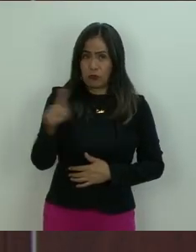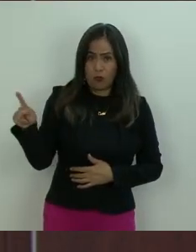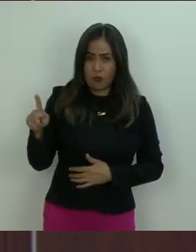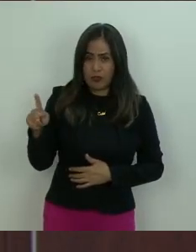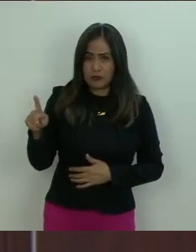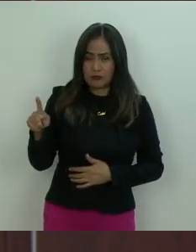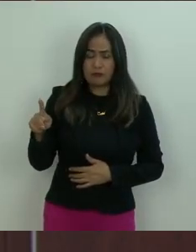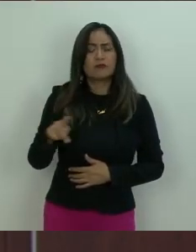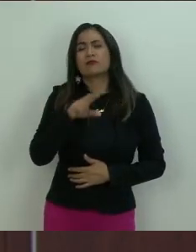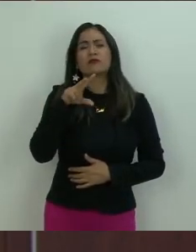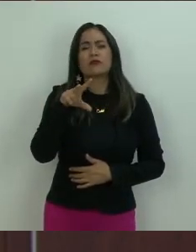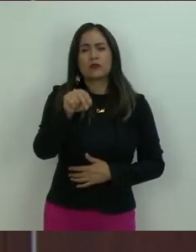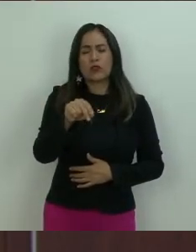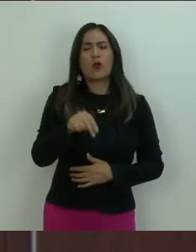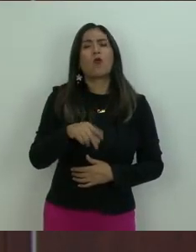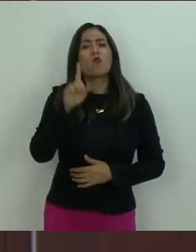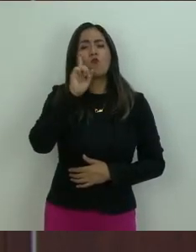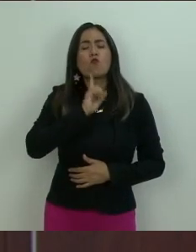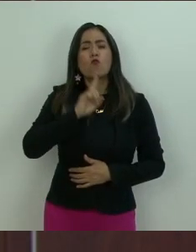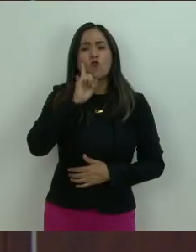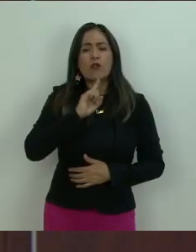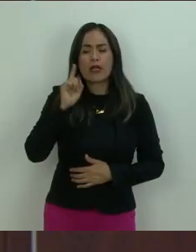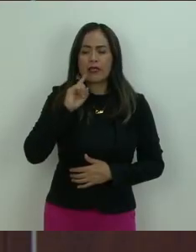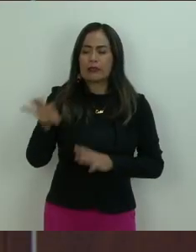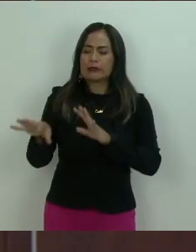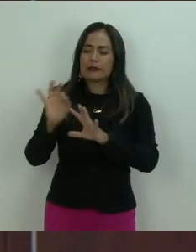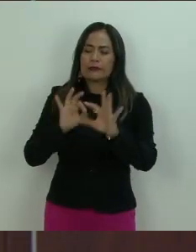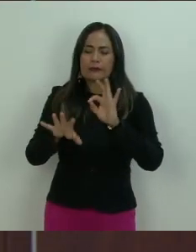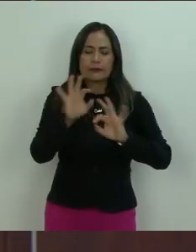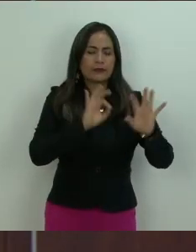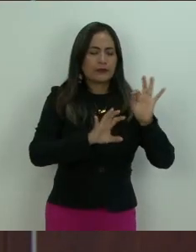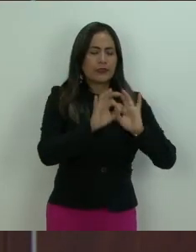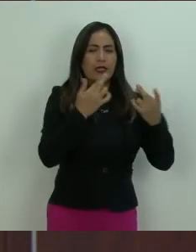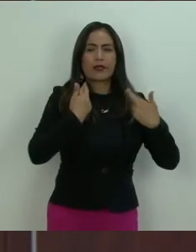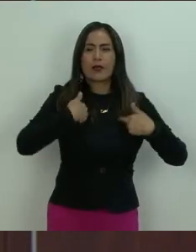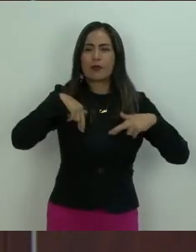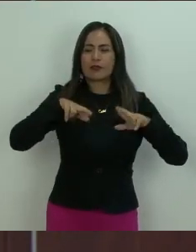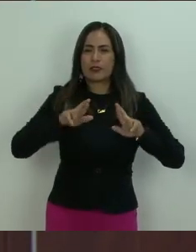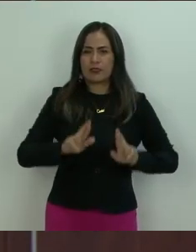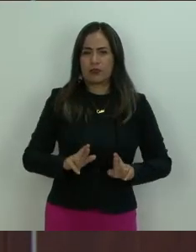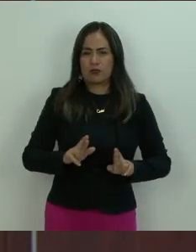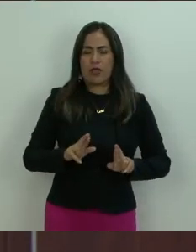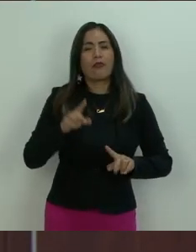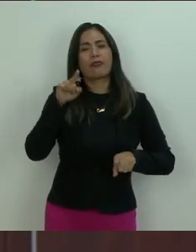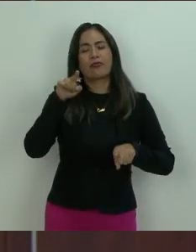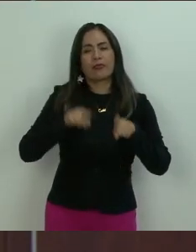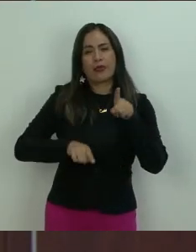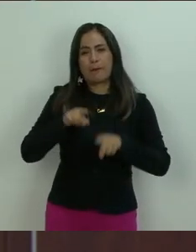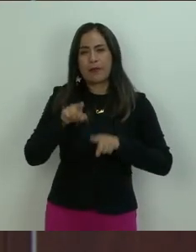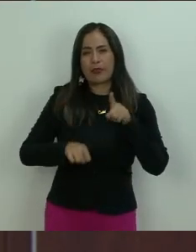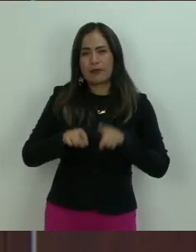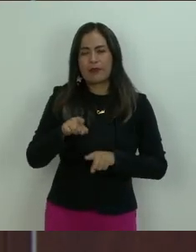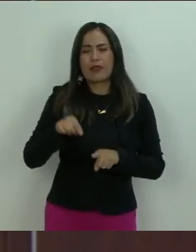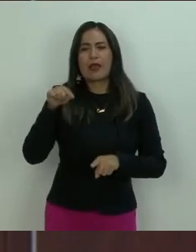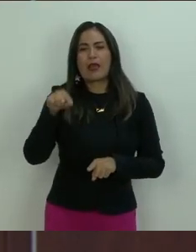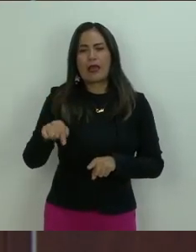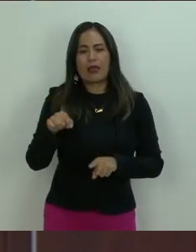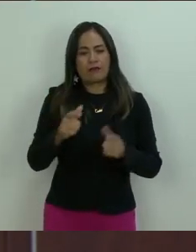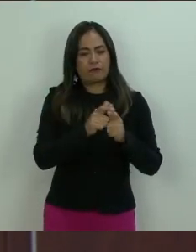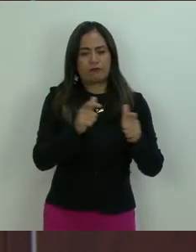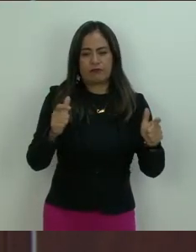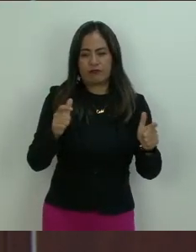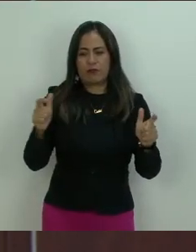general, sino que haya una representación importante dependiendo de cómo es la presencia.